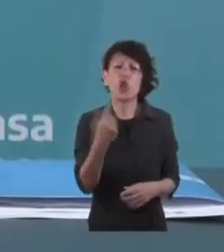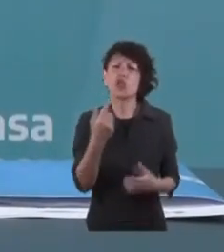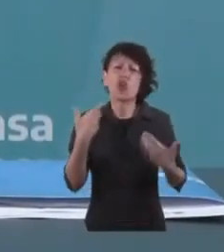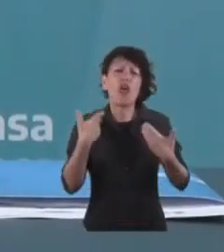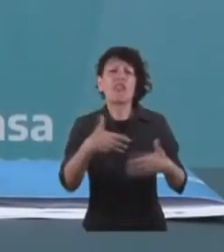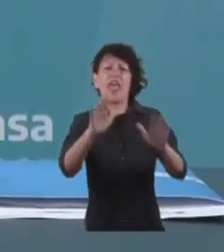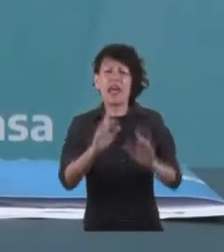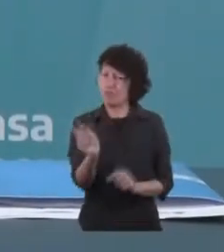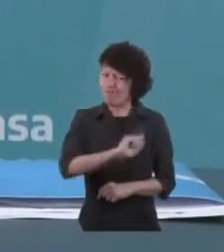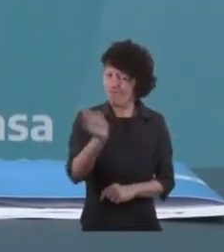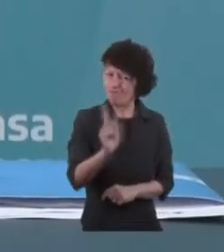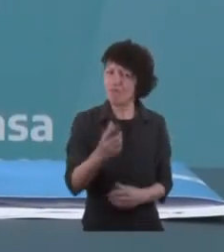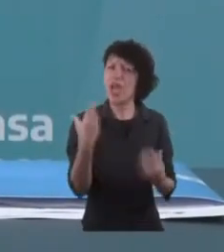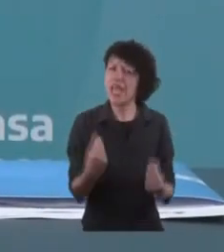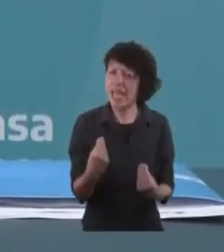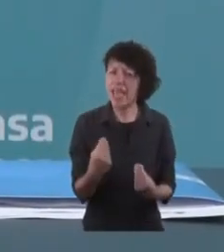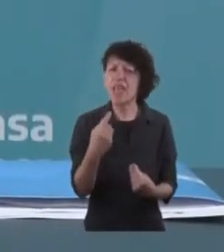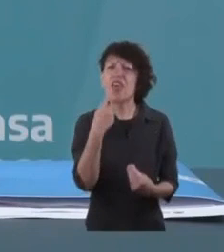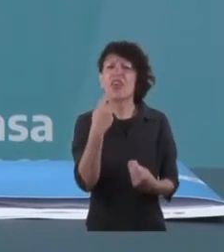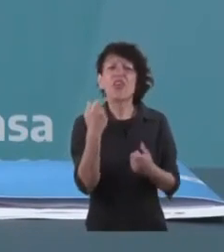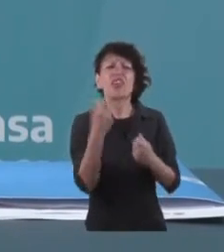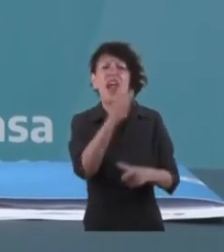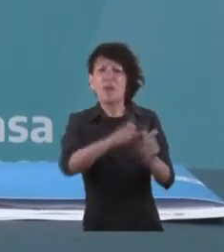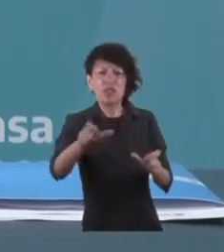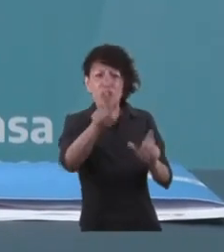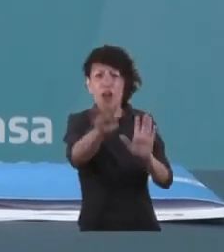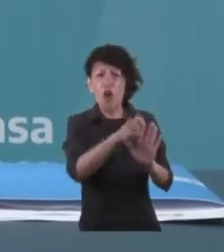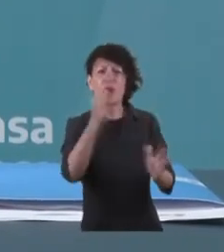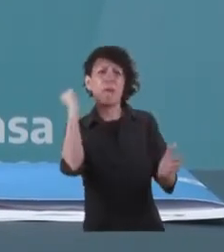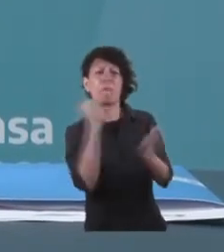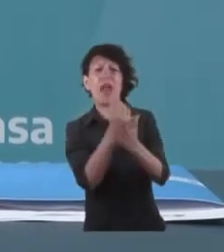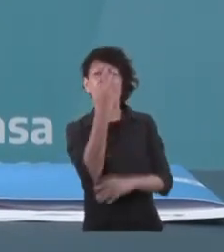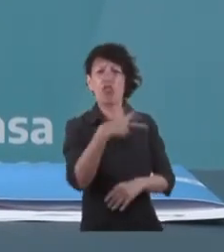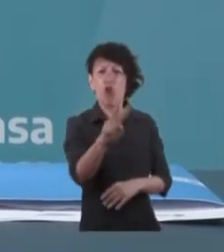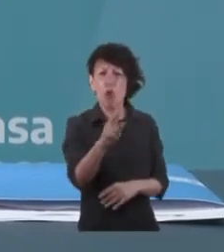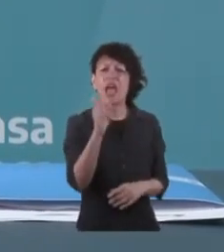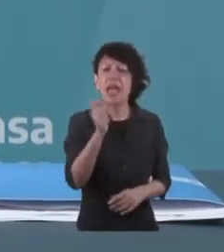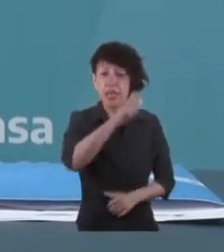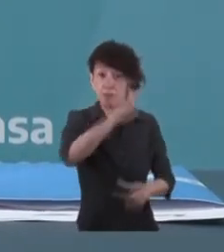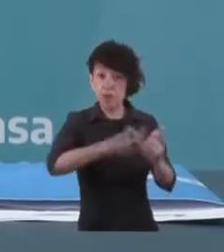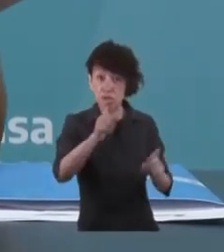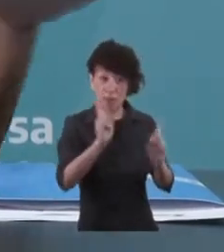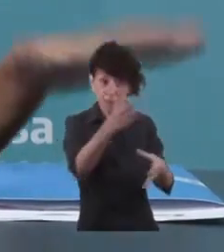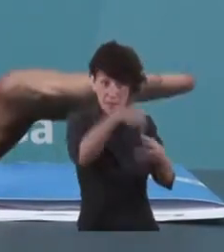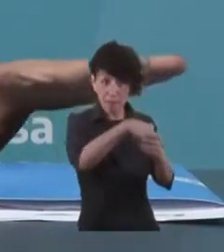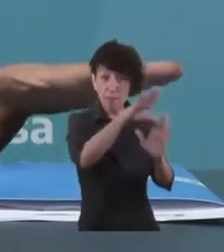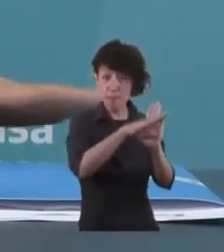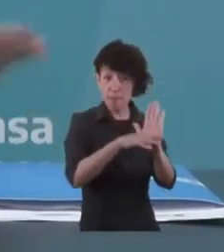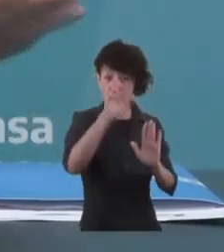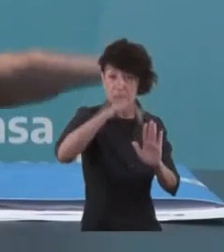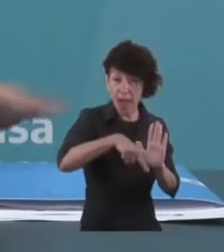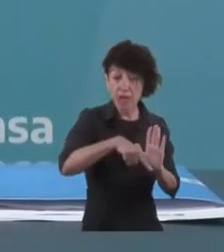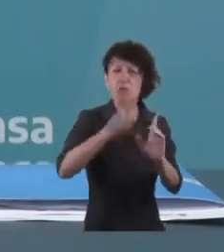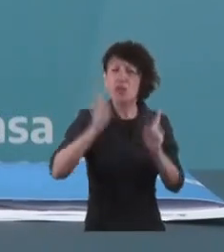el intento de doble estigmatización por un lado para las personas el potencial trabajo y por otro lado la búsqueda